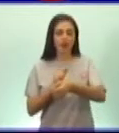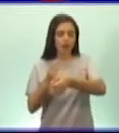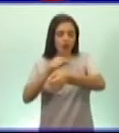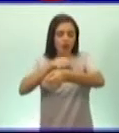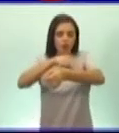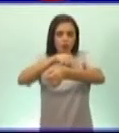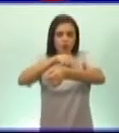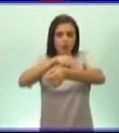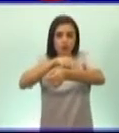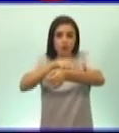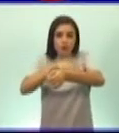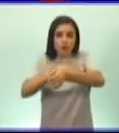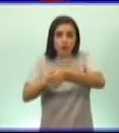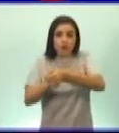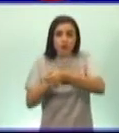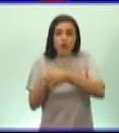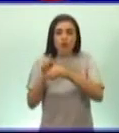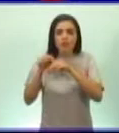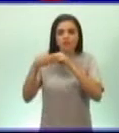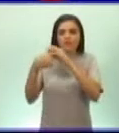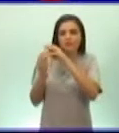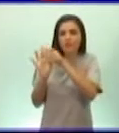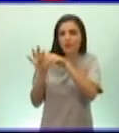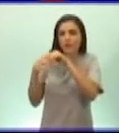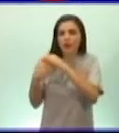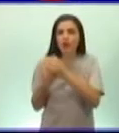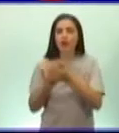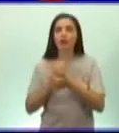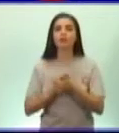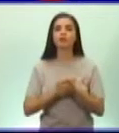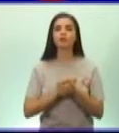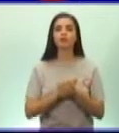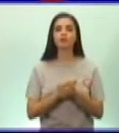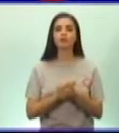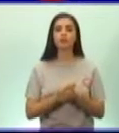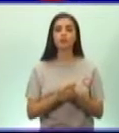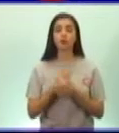que se encuentran enrollados. Obsérvenlo ahí.